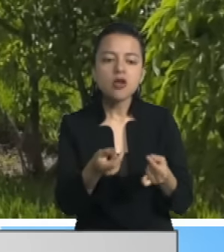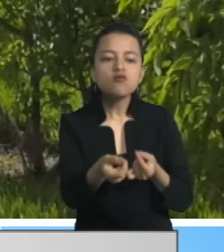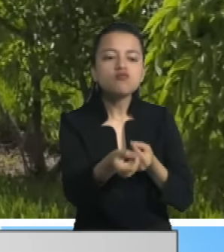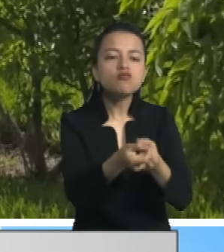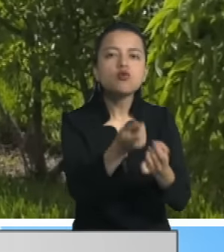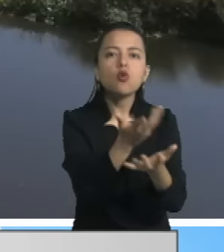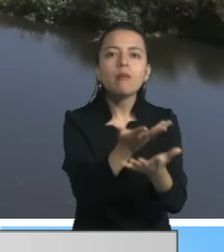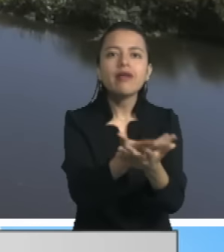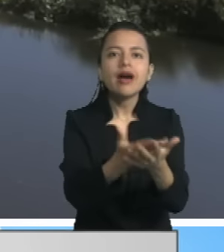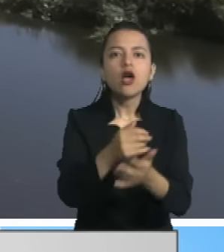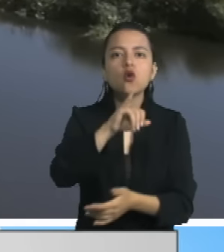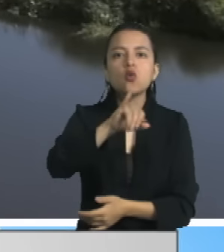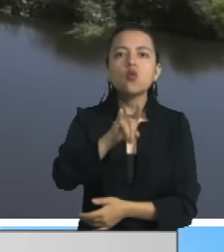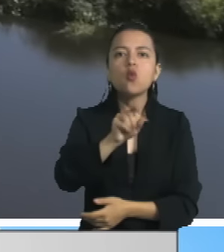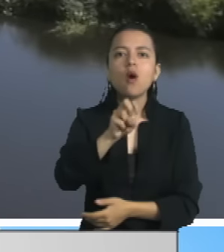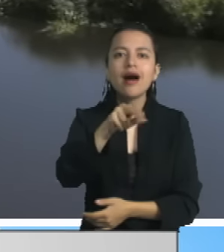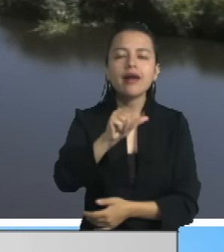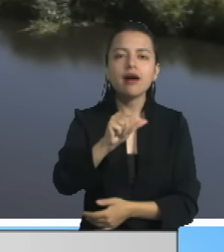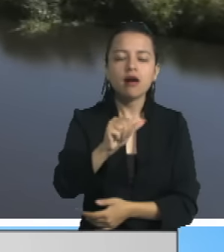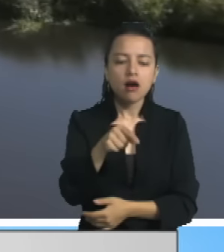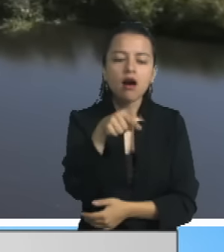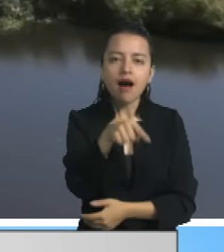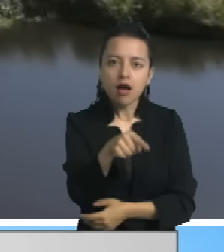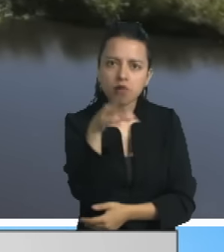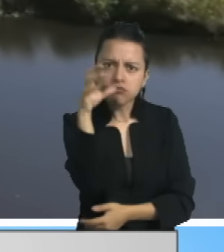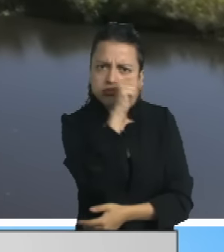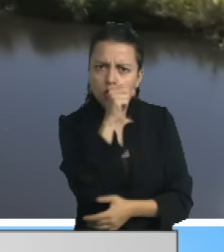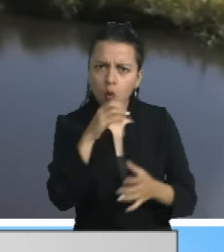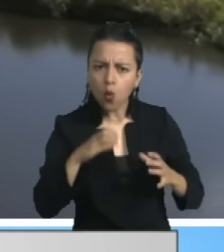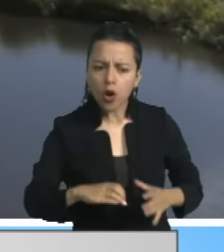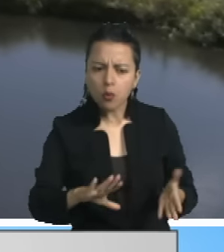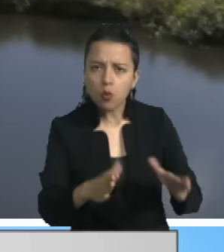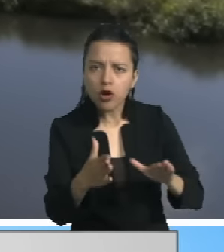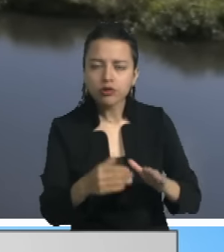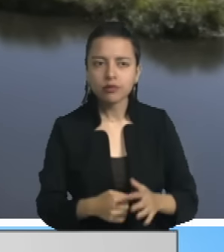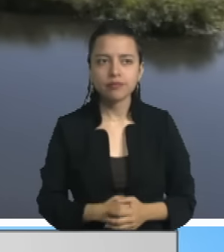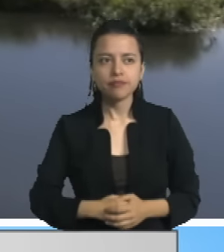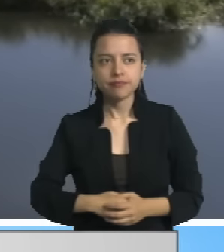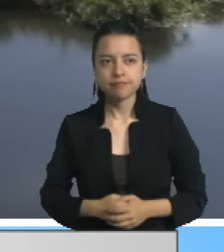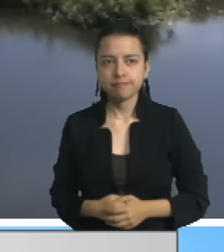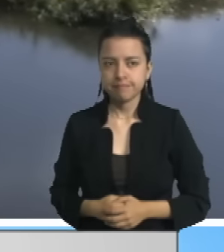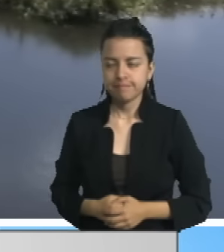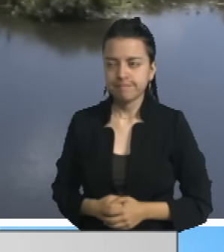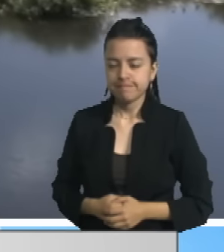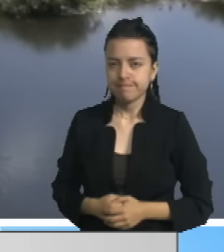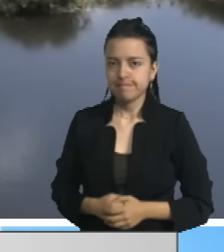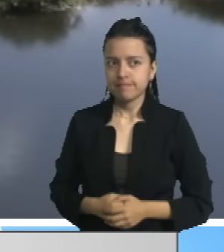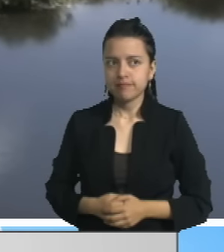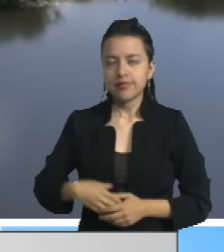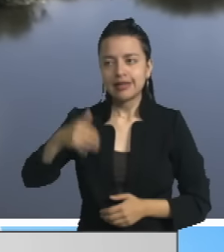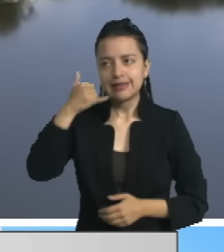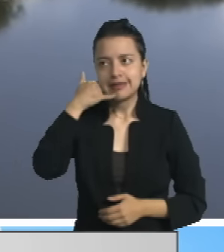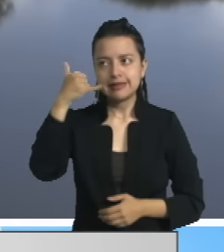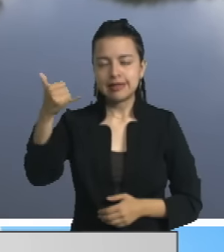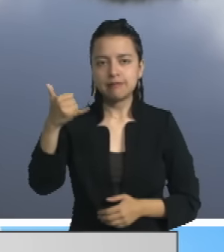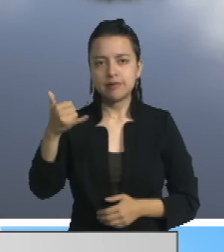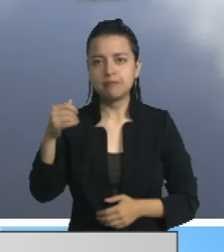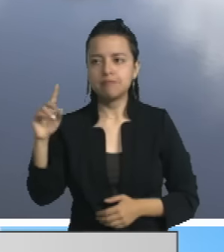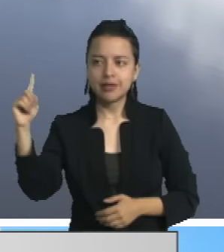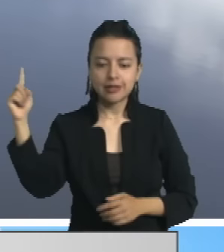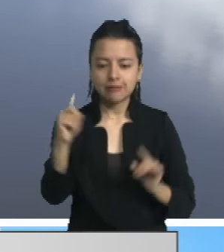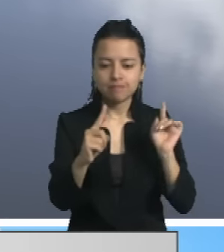amarillo las autoridades también se pronunciaron se llama bomber para que haga la extracción precisamente de de Este joven y